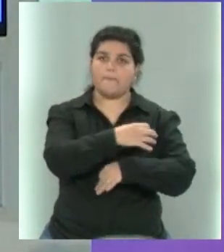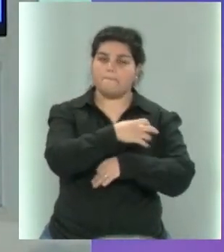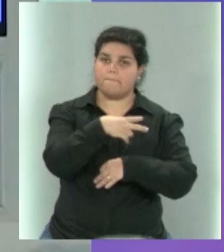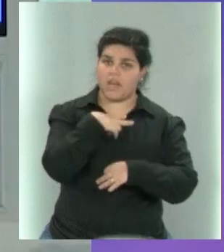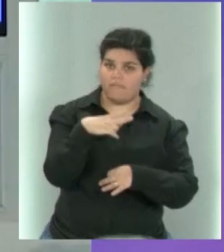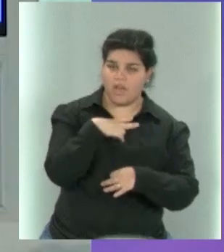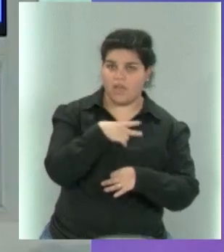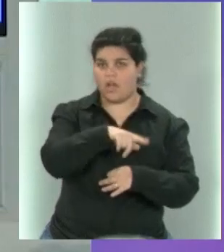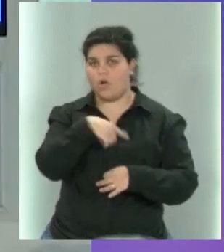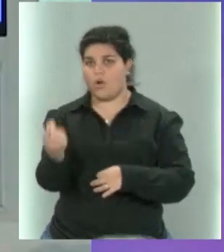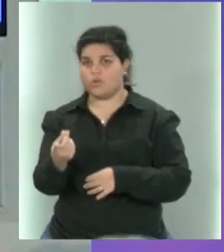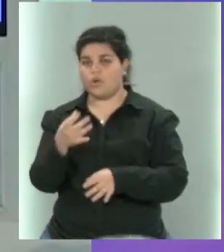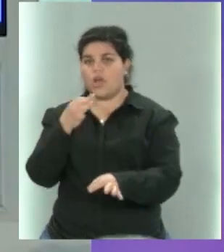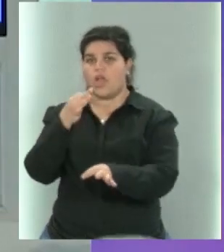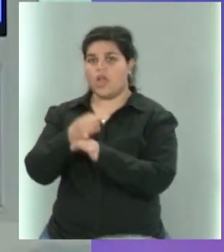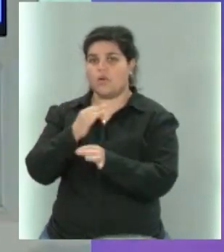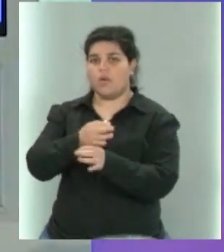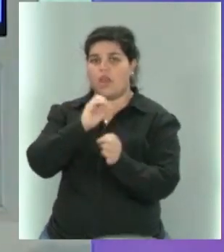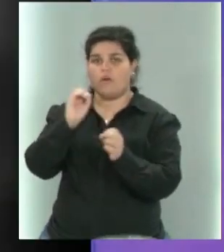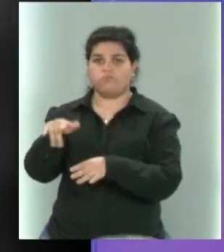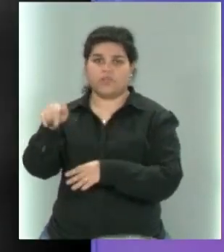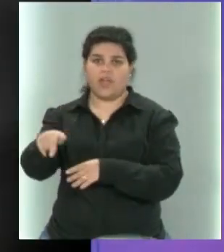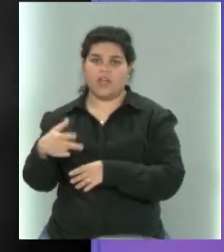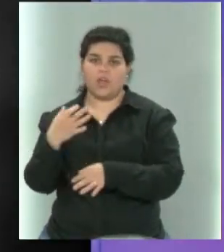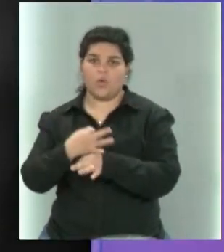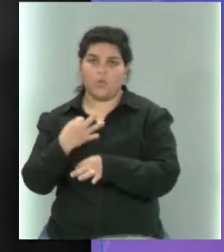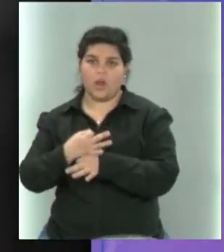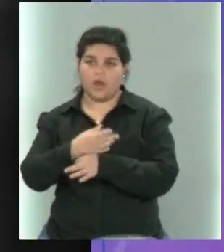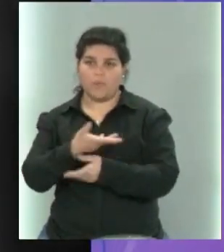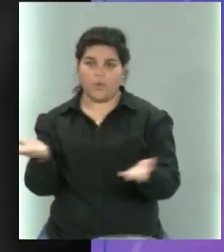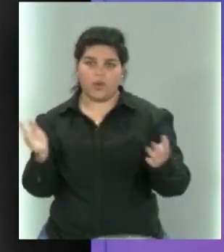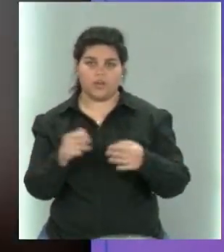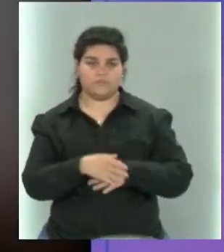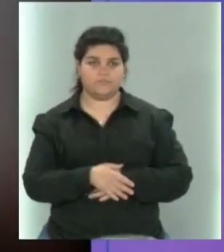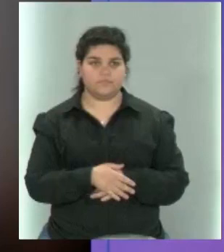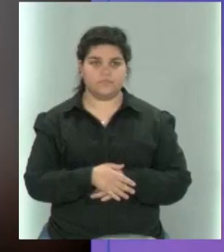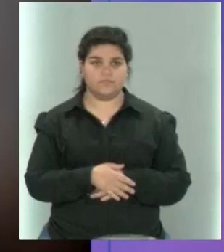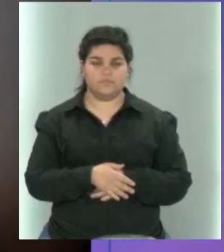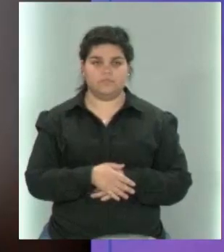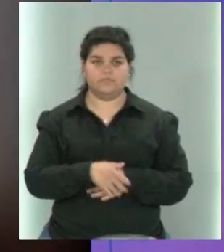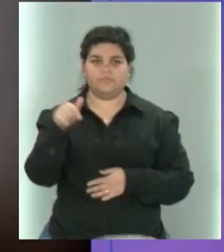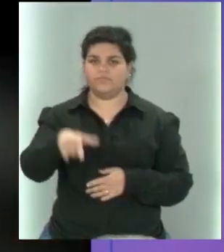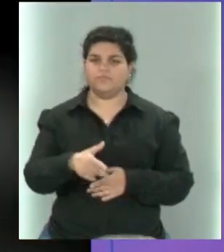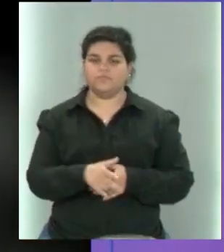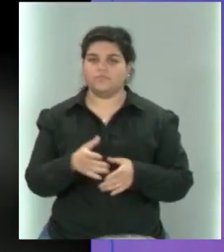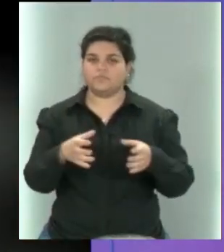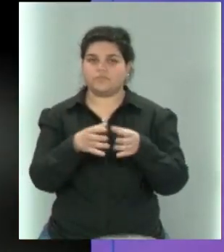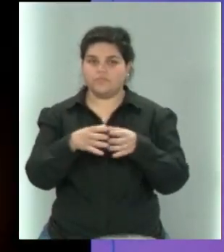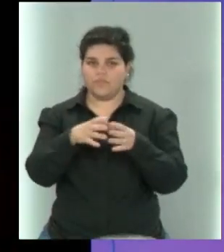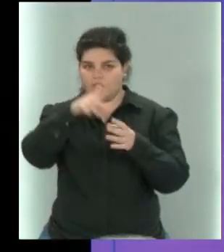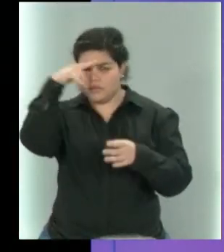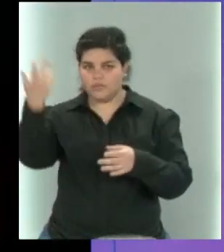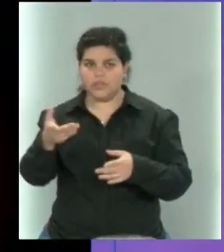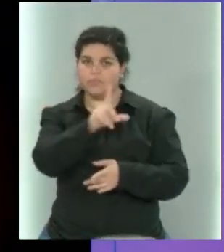privada versus aquel que tiene que caer en la escuela pública. Los organismos financieros internacionales presionaron muy duro a los países